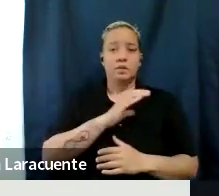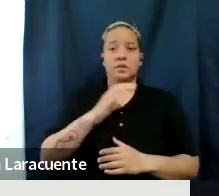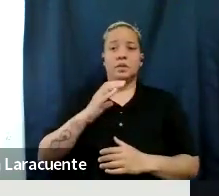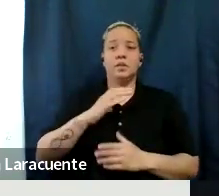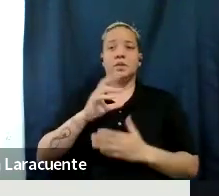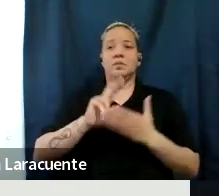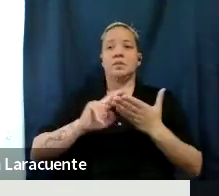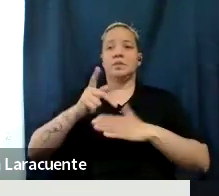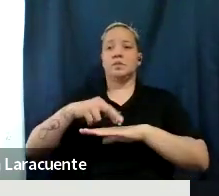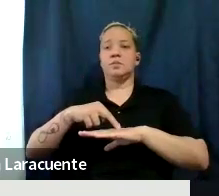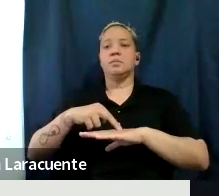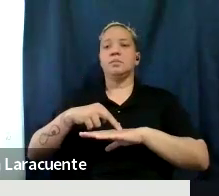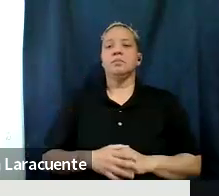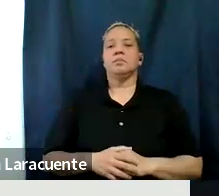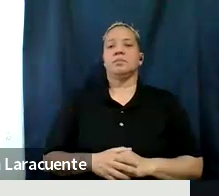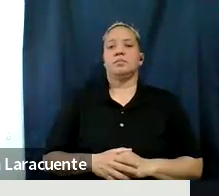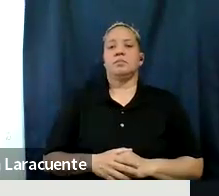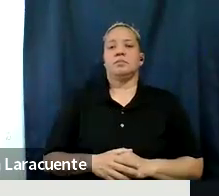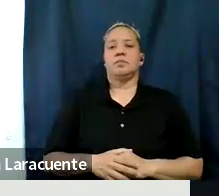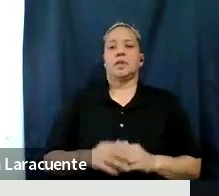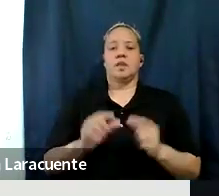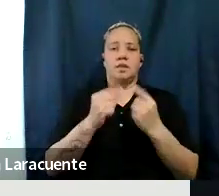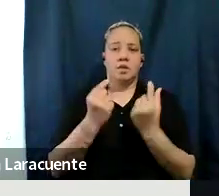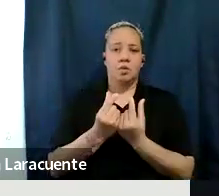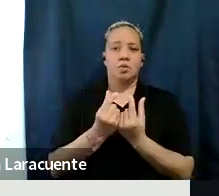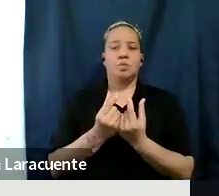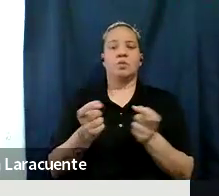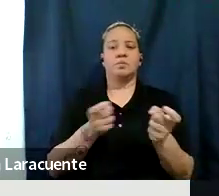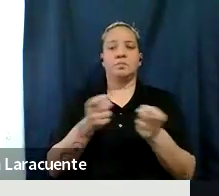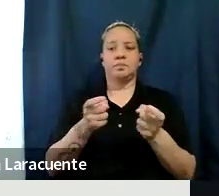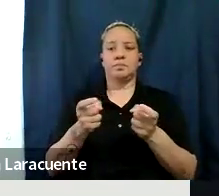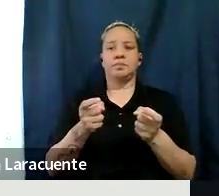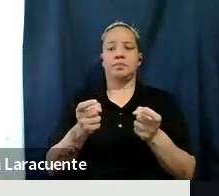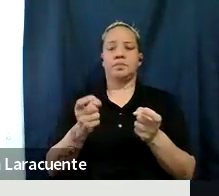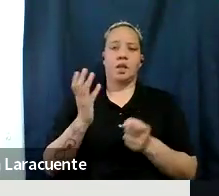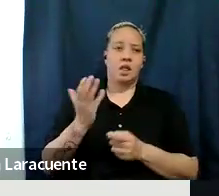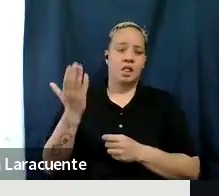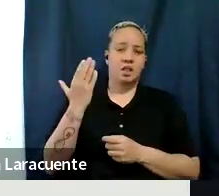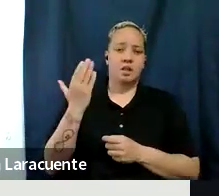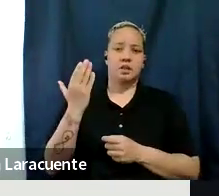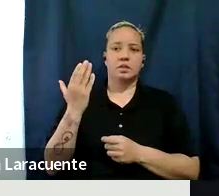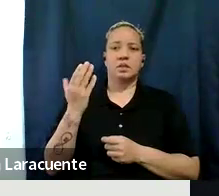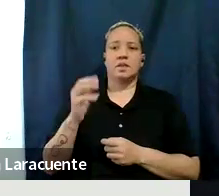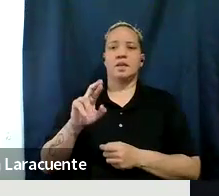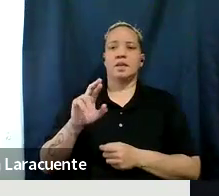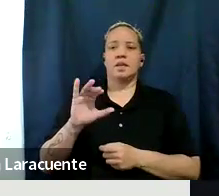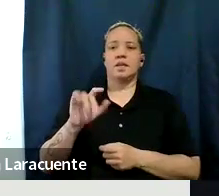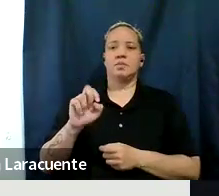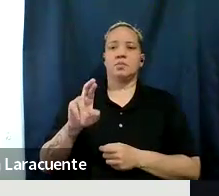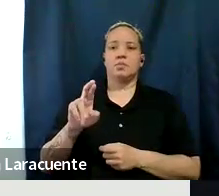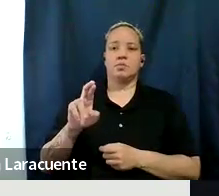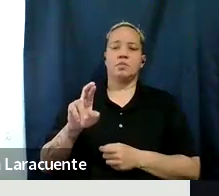Puerto Rico, y esa comitiva estaba encabezada por el entonces rector de la universidad,